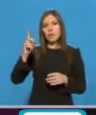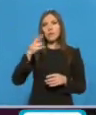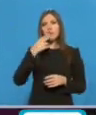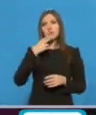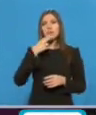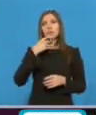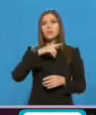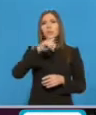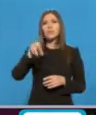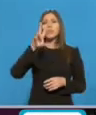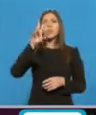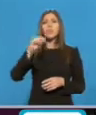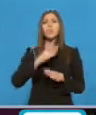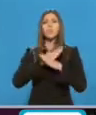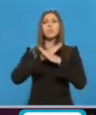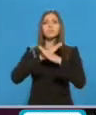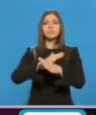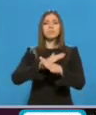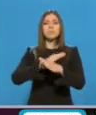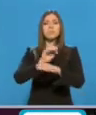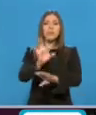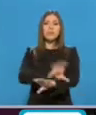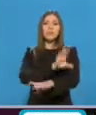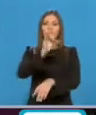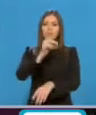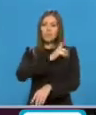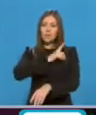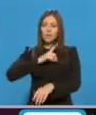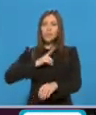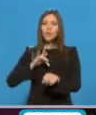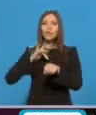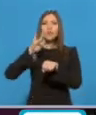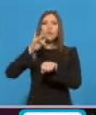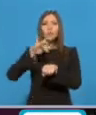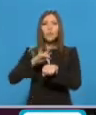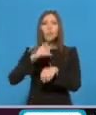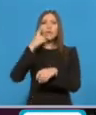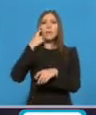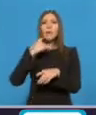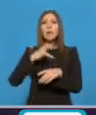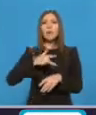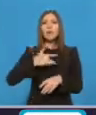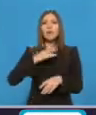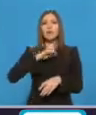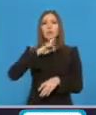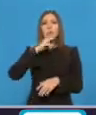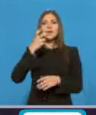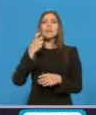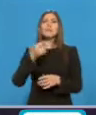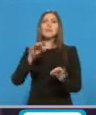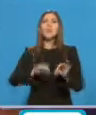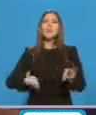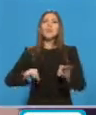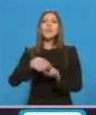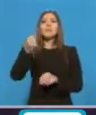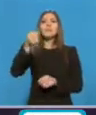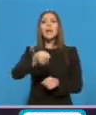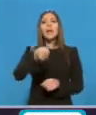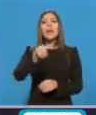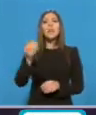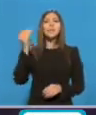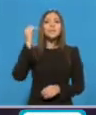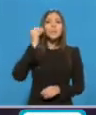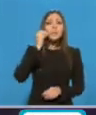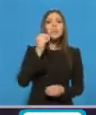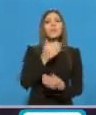no dejemos bloqueada nuestra energía, que nos toquemos. Por eso es importante el saludo, el abrazo, el apapacho, porque somos